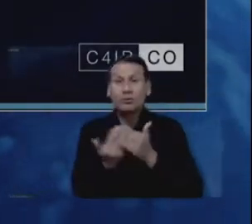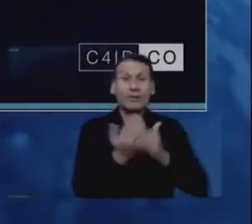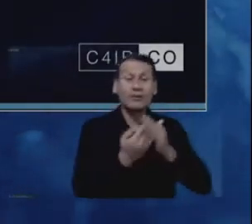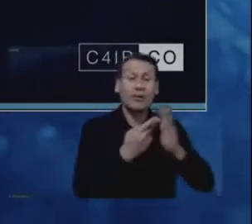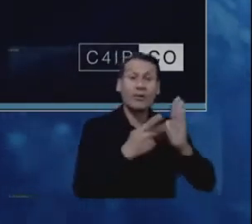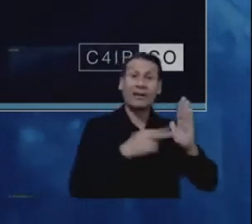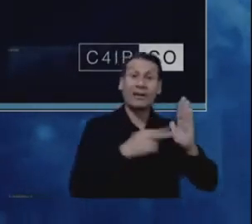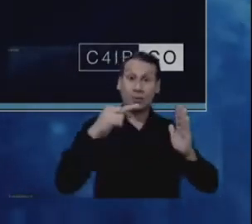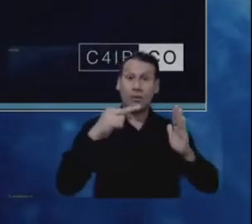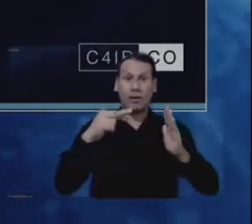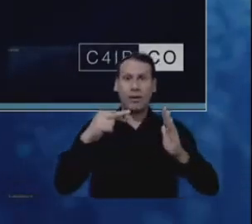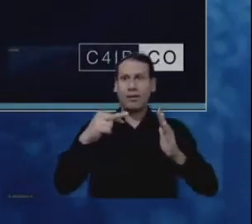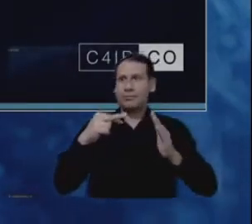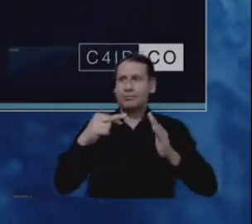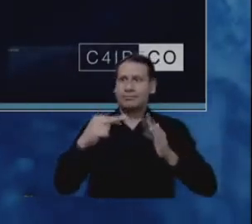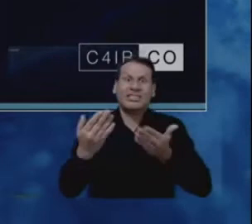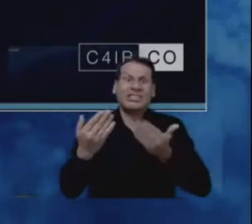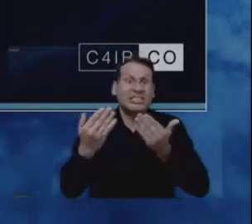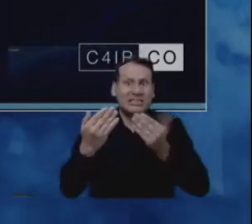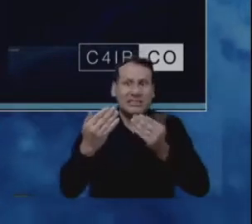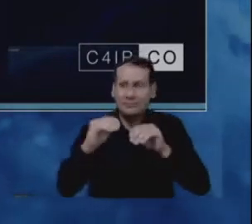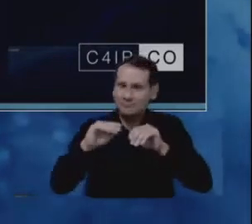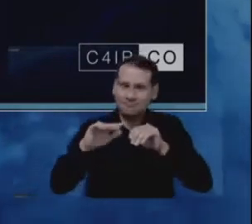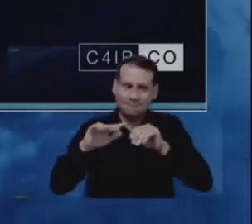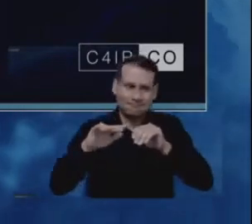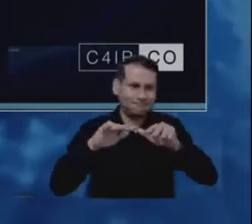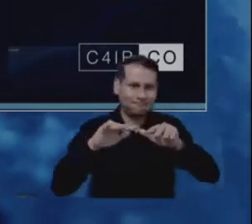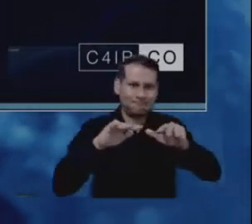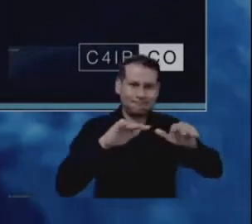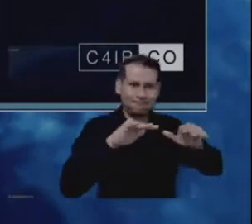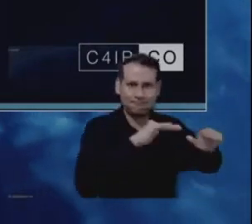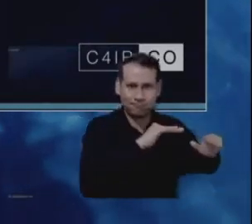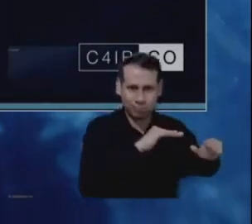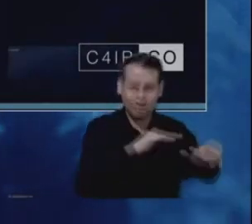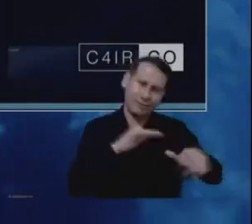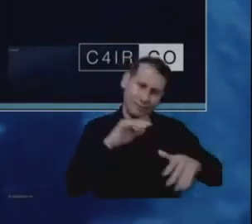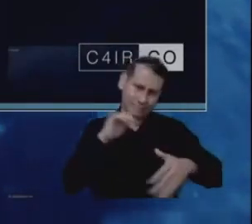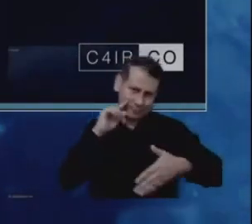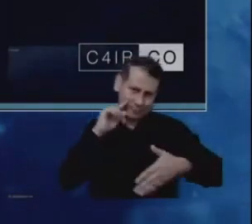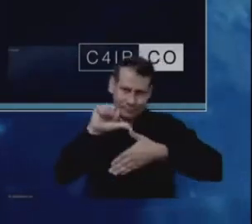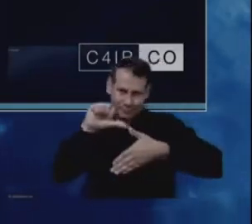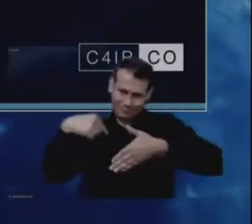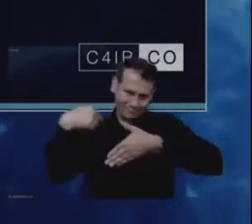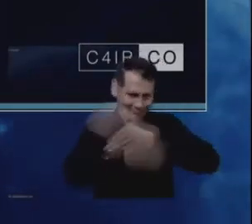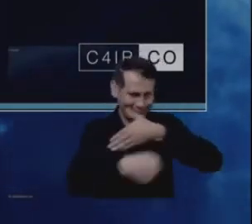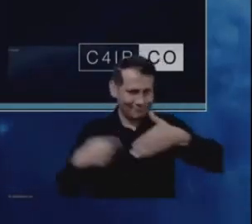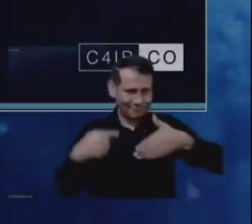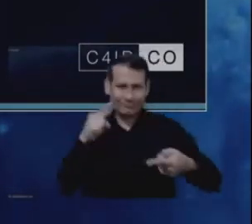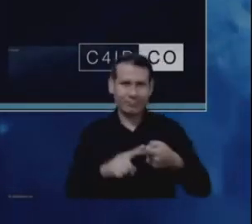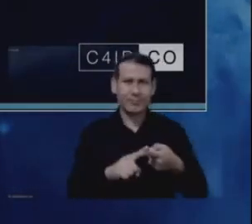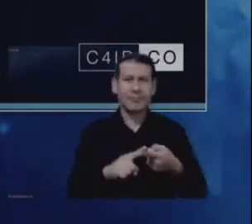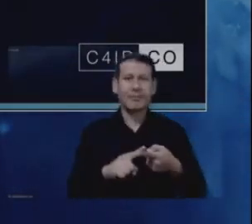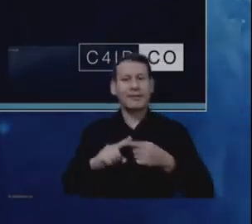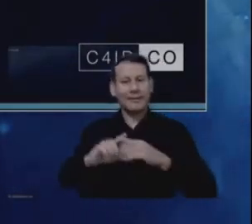para el desarrollo inclusivo y sostenible de América Latina. El centro es un organismo que está afiliado al Foro Económico